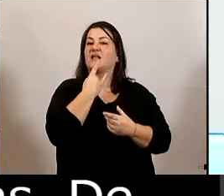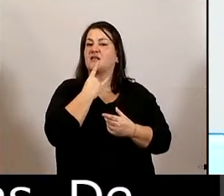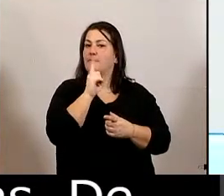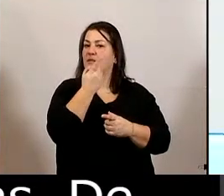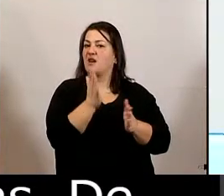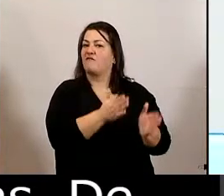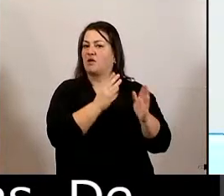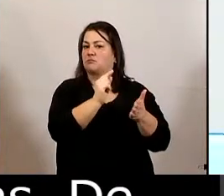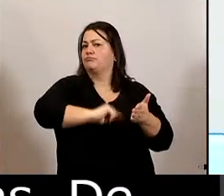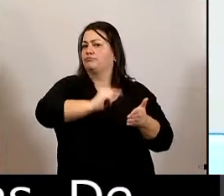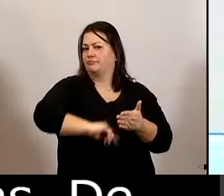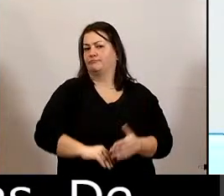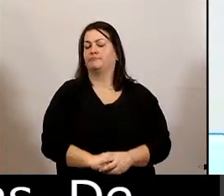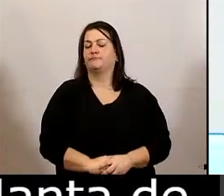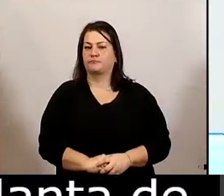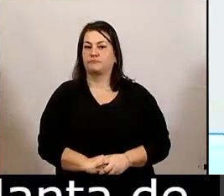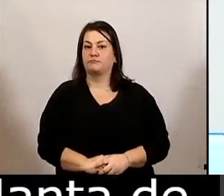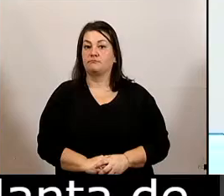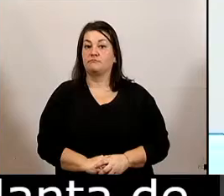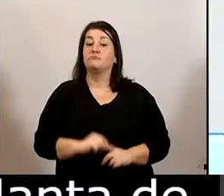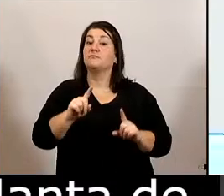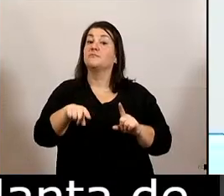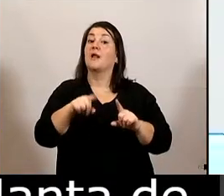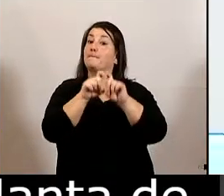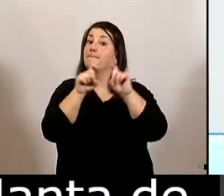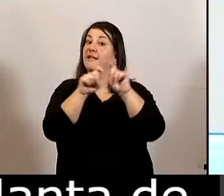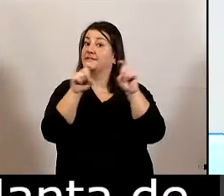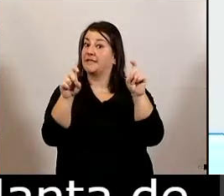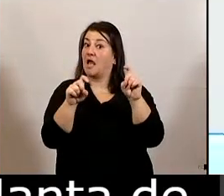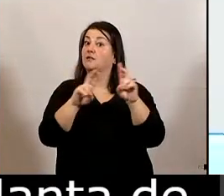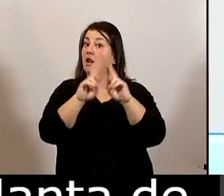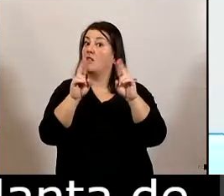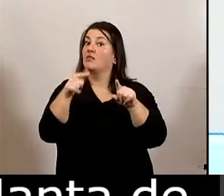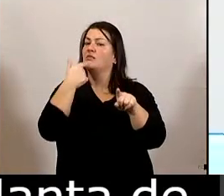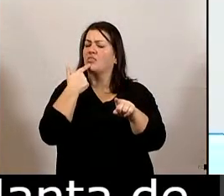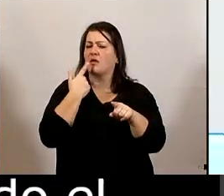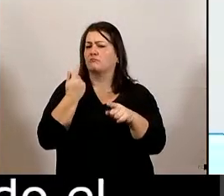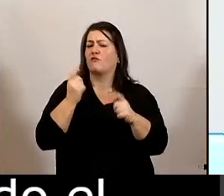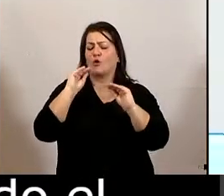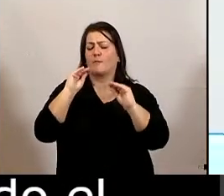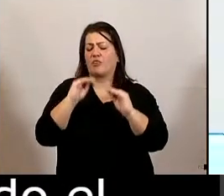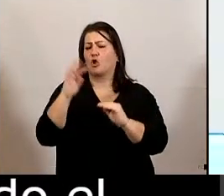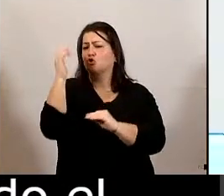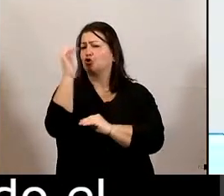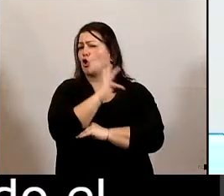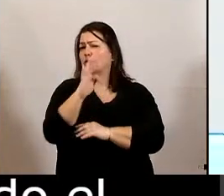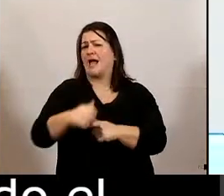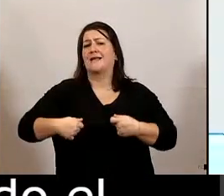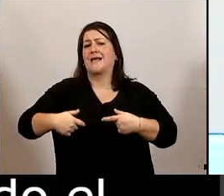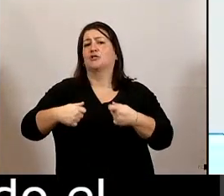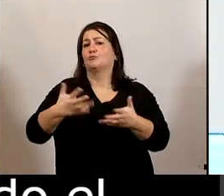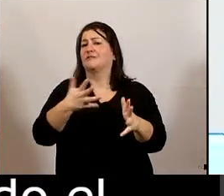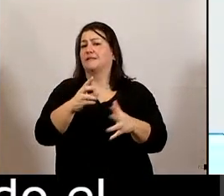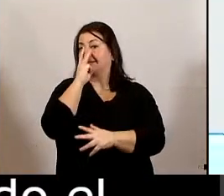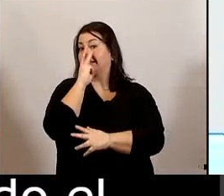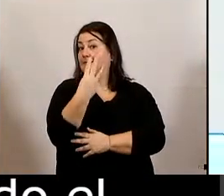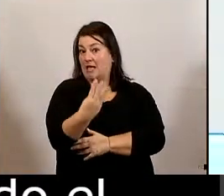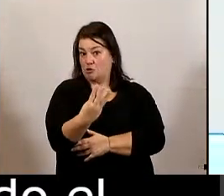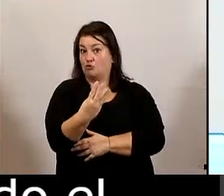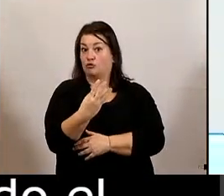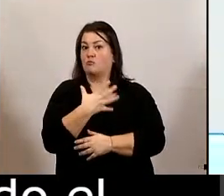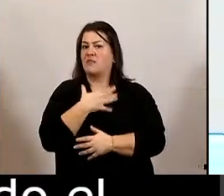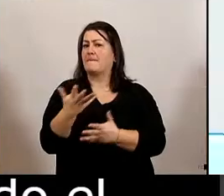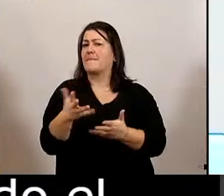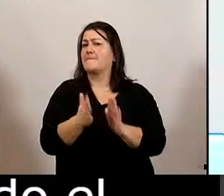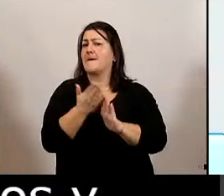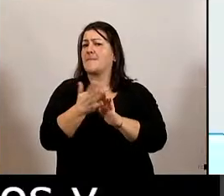fase. La multinacional ha estimado el coste total de la formación a desarrollar durante 3 años y podría rondar